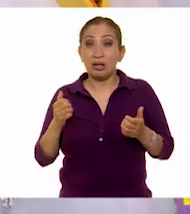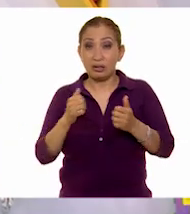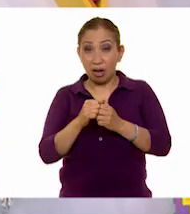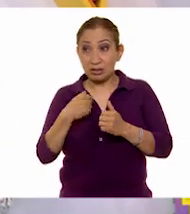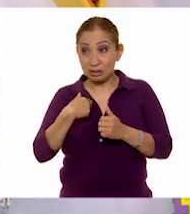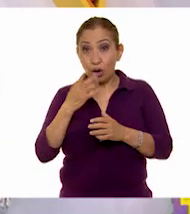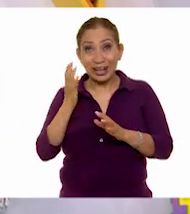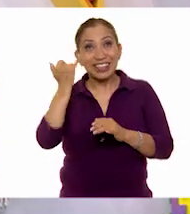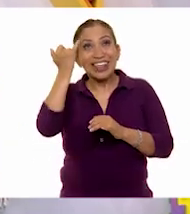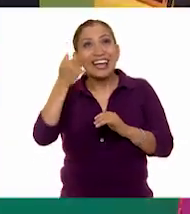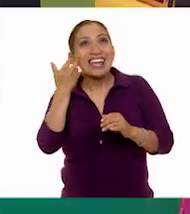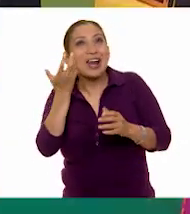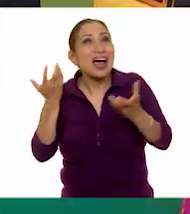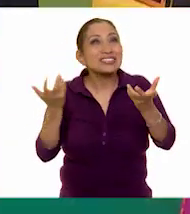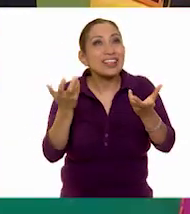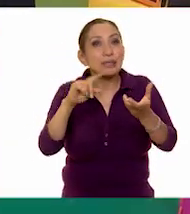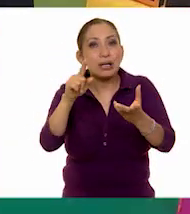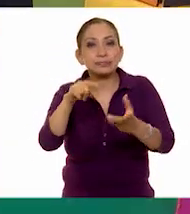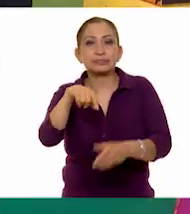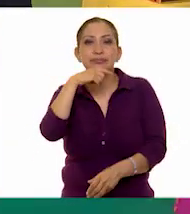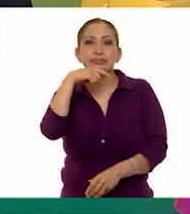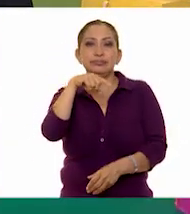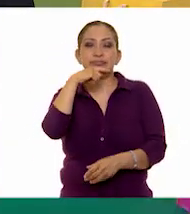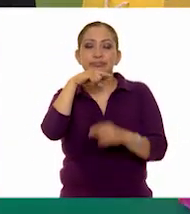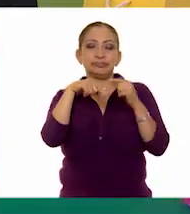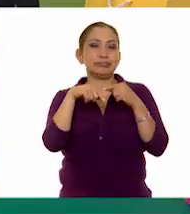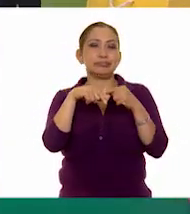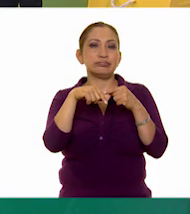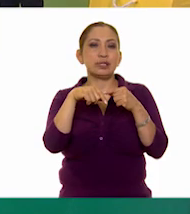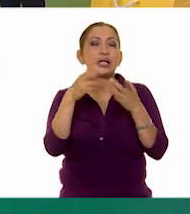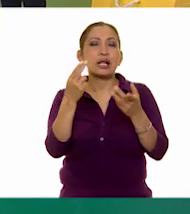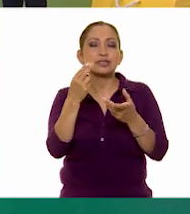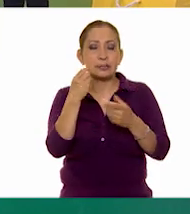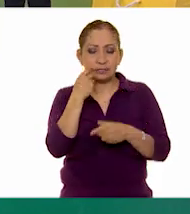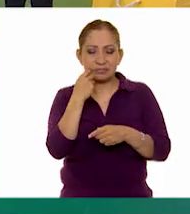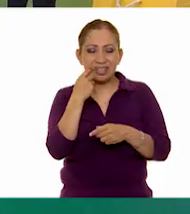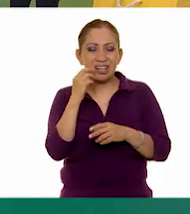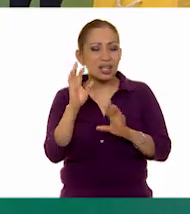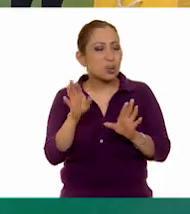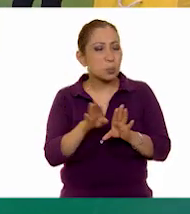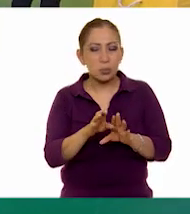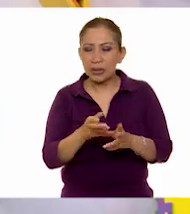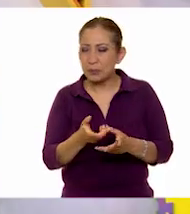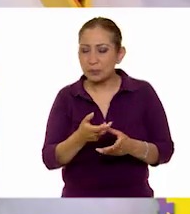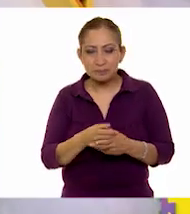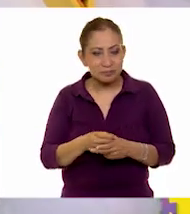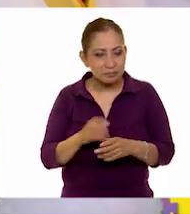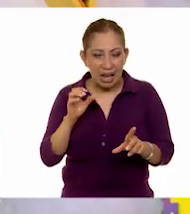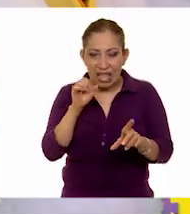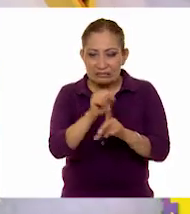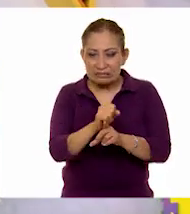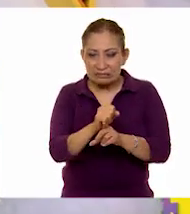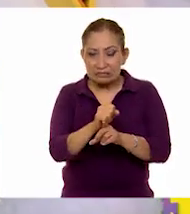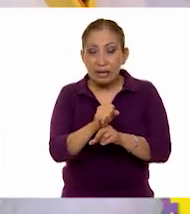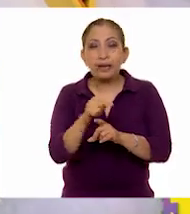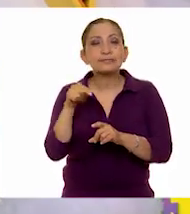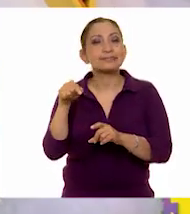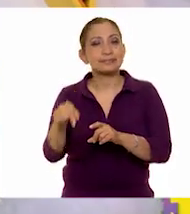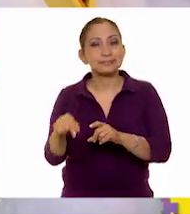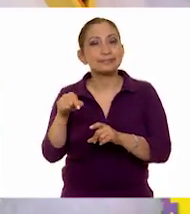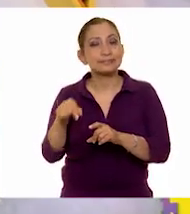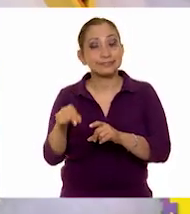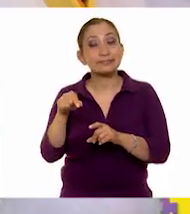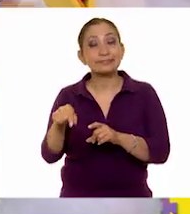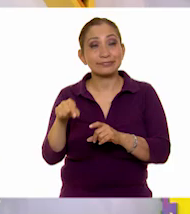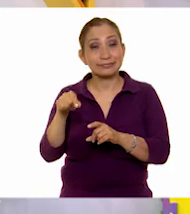nuestros planes, pero que es necesaria para lograr lo que queremos. Ahí está,